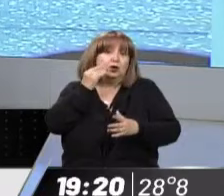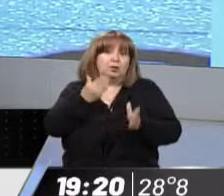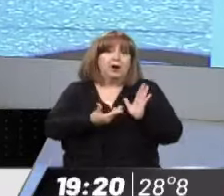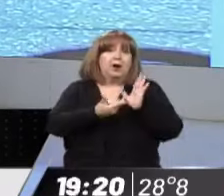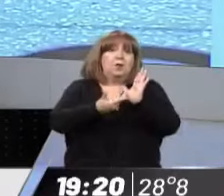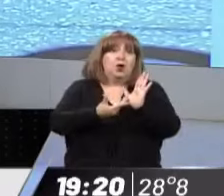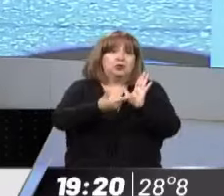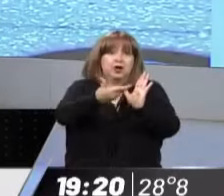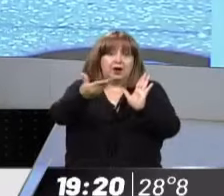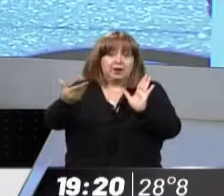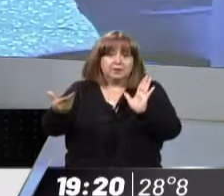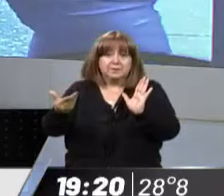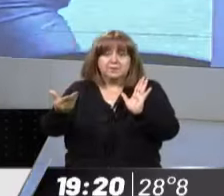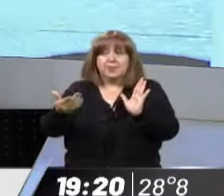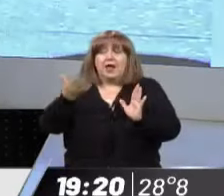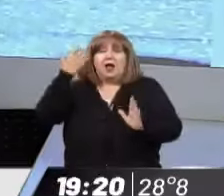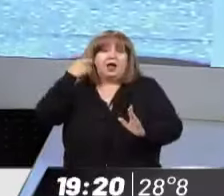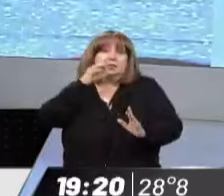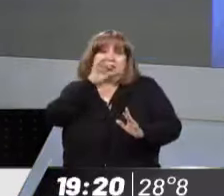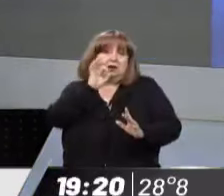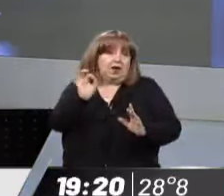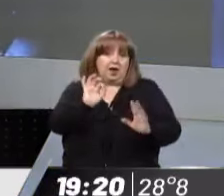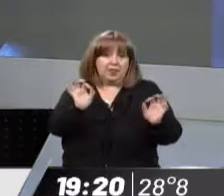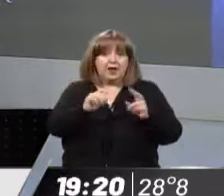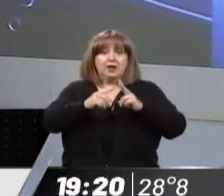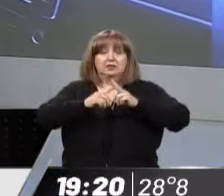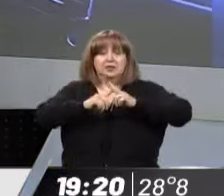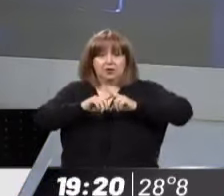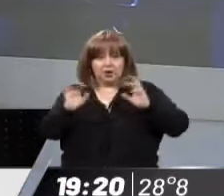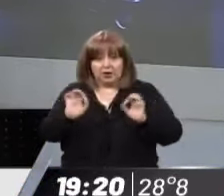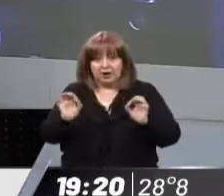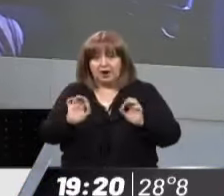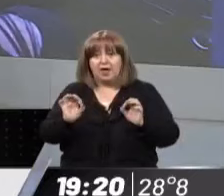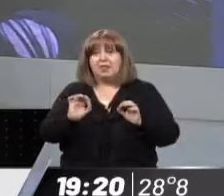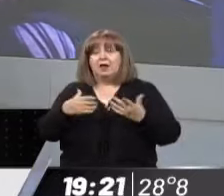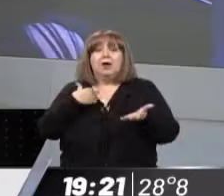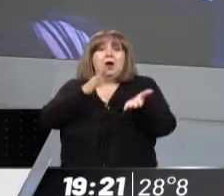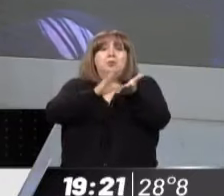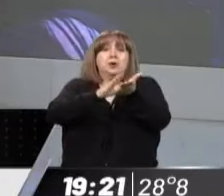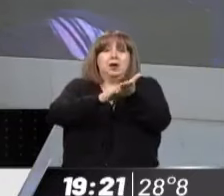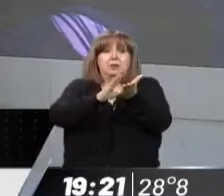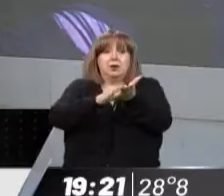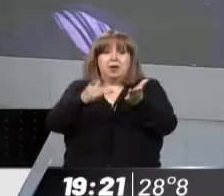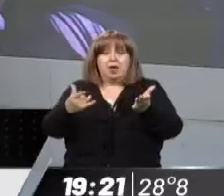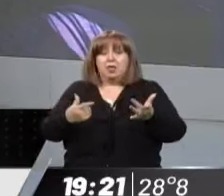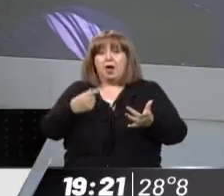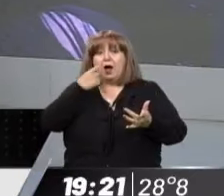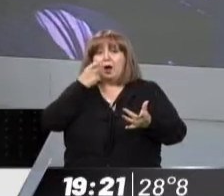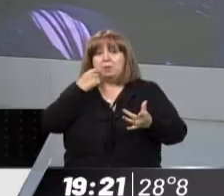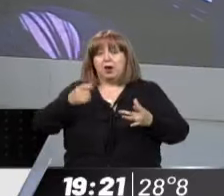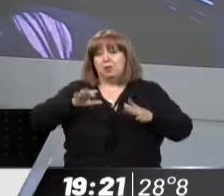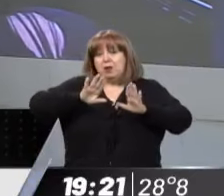situaciones. Antes, en otra época, sin tecnología, sí, y sin alguien que tuviera la voluntad, quizás no había pruebas de esta locura.